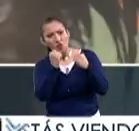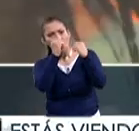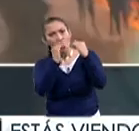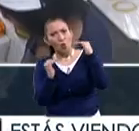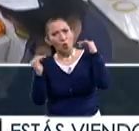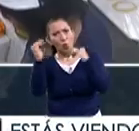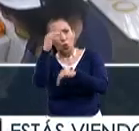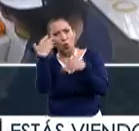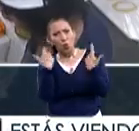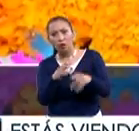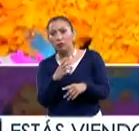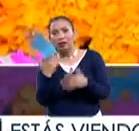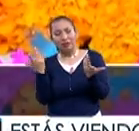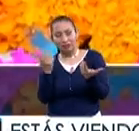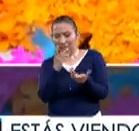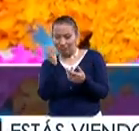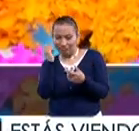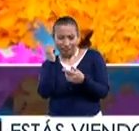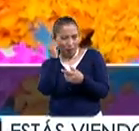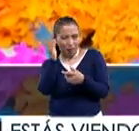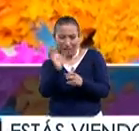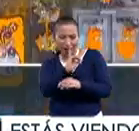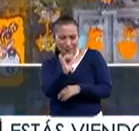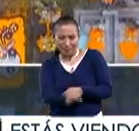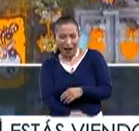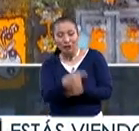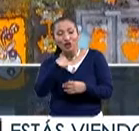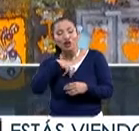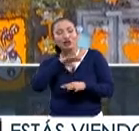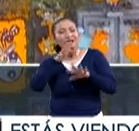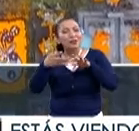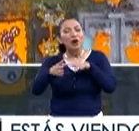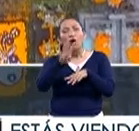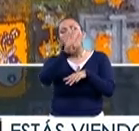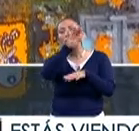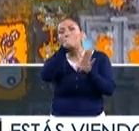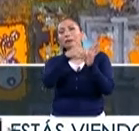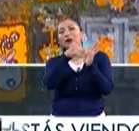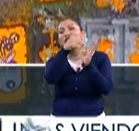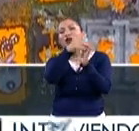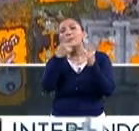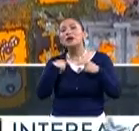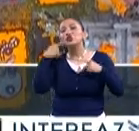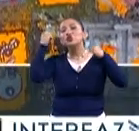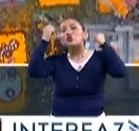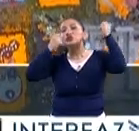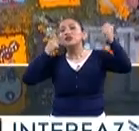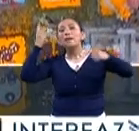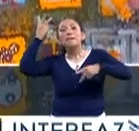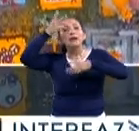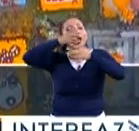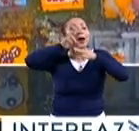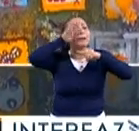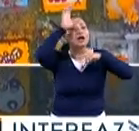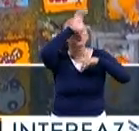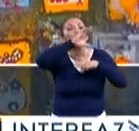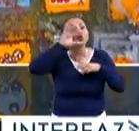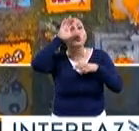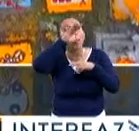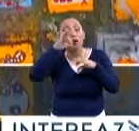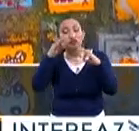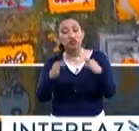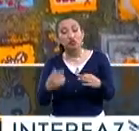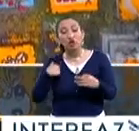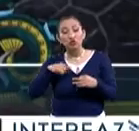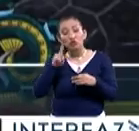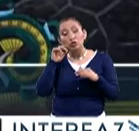sea, Sí. no podemos olvidar que nosotros tenemos alrededor de 4 millones de turistas culturales, o sea, realmente somos